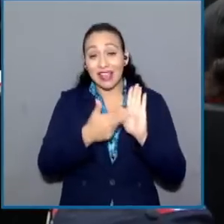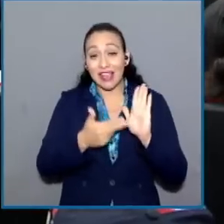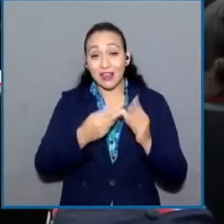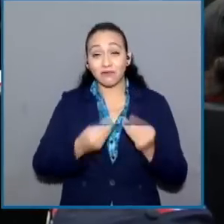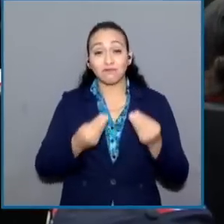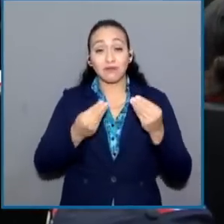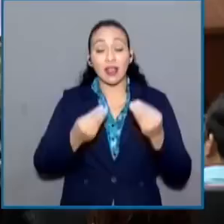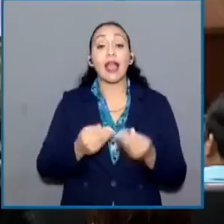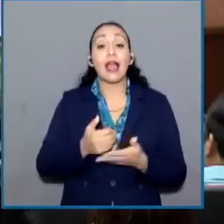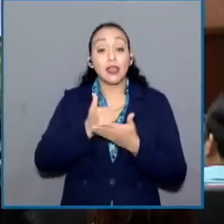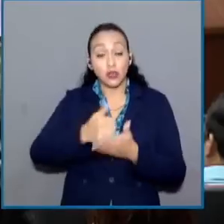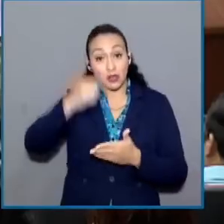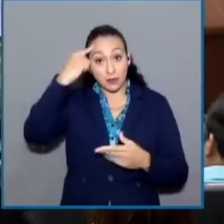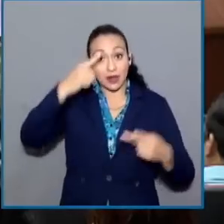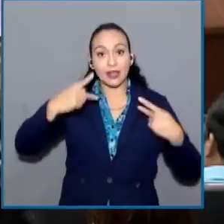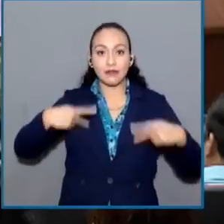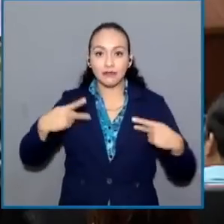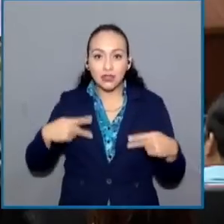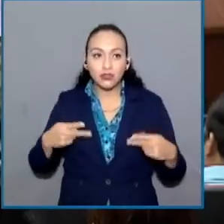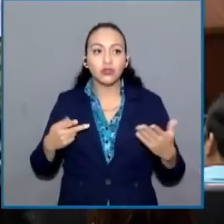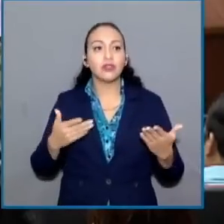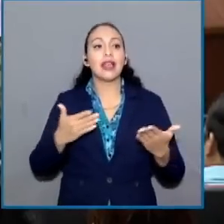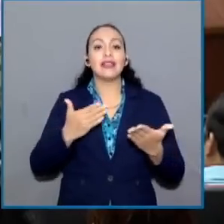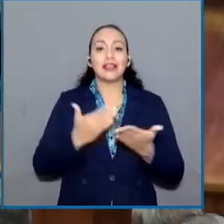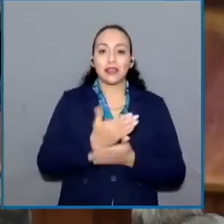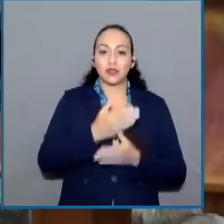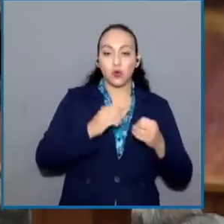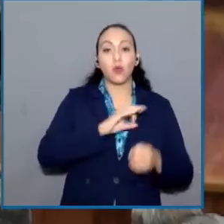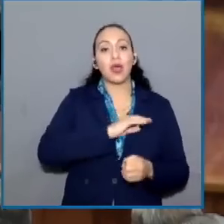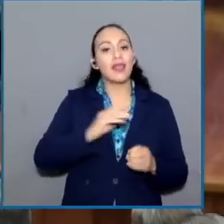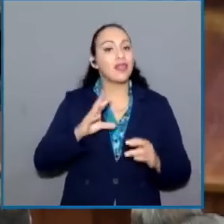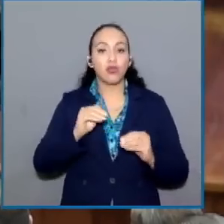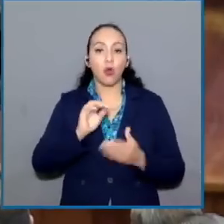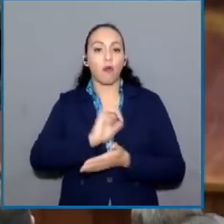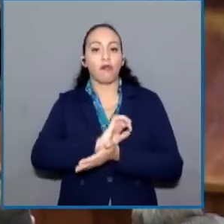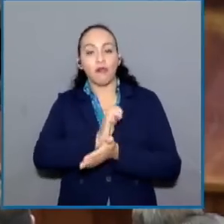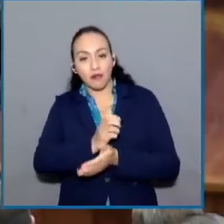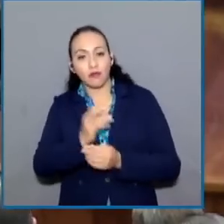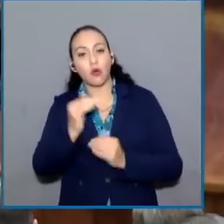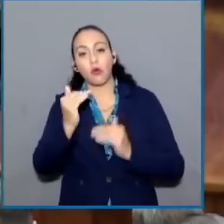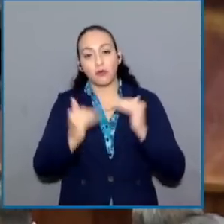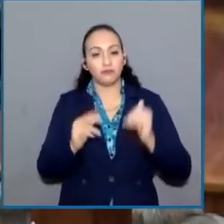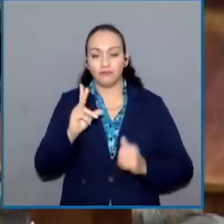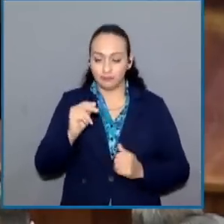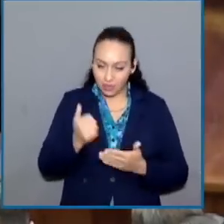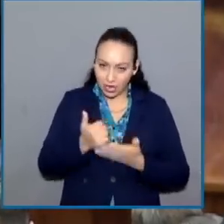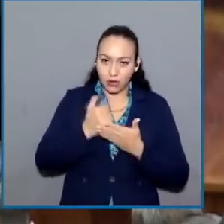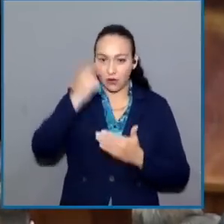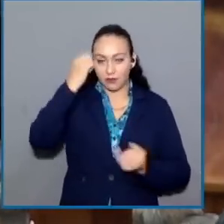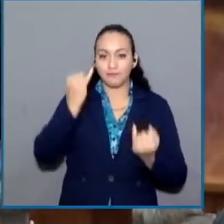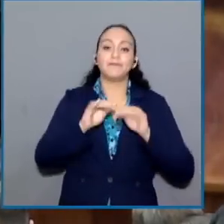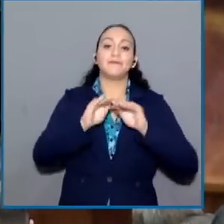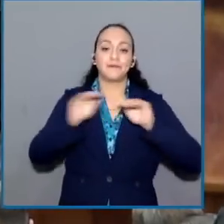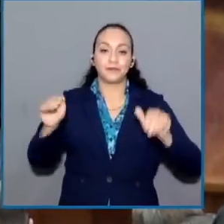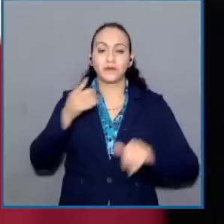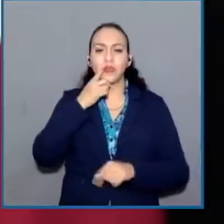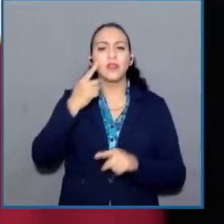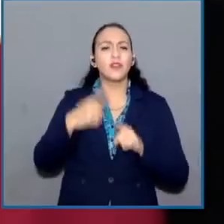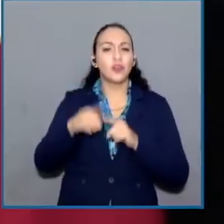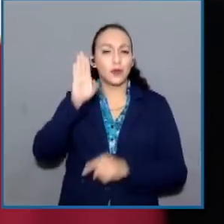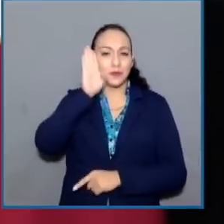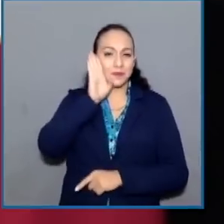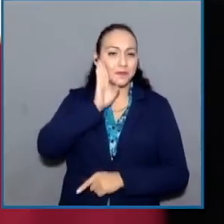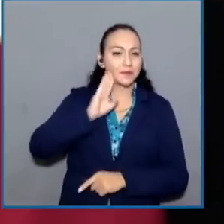y revertir las desigualdades estructurales. Así lo señaló la ministra de la Suprema Corte, Loretta Ortiz Alf,